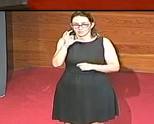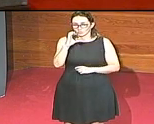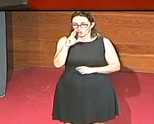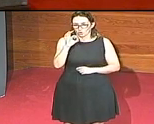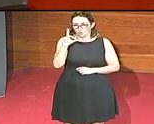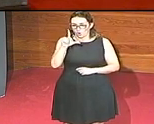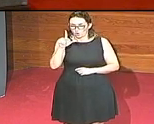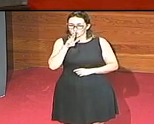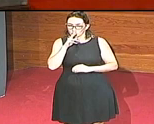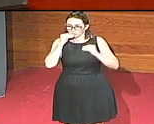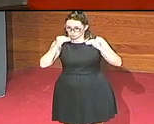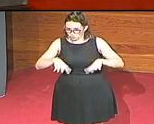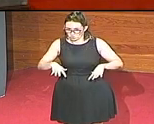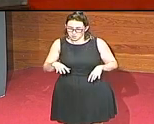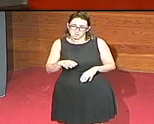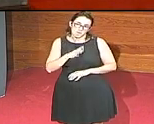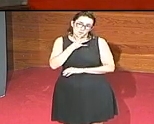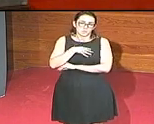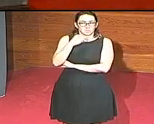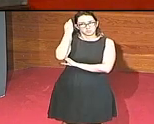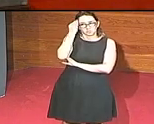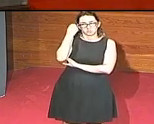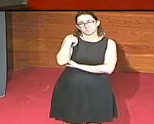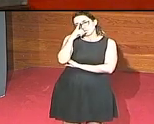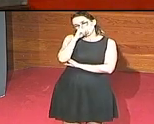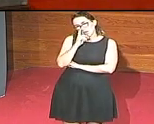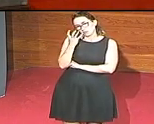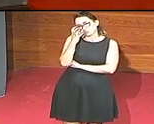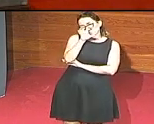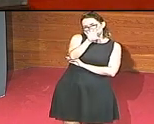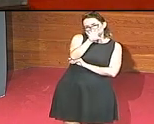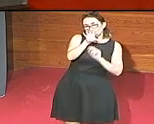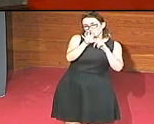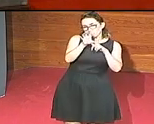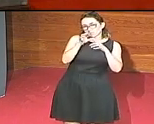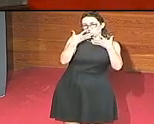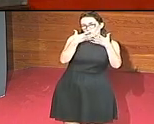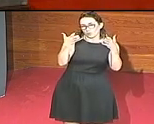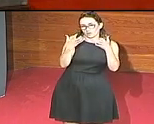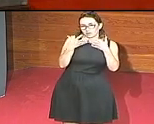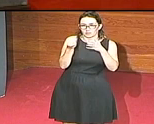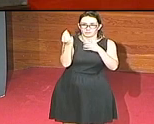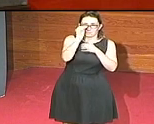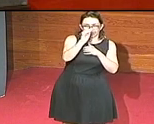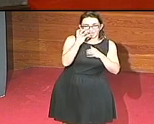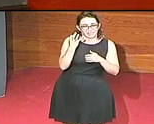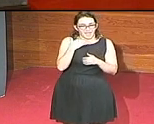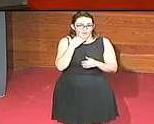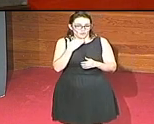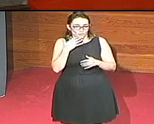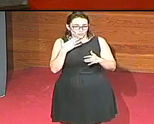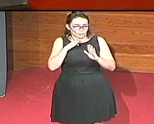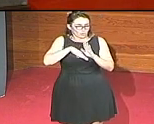pues piensas no pues voy a hacer esta imagen y en este componente meto el texto tienes que saber un poco de html no mucho